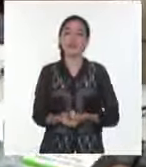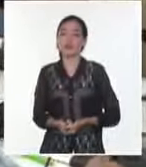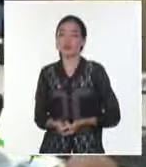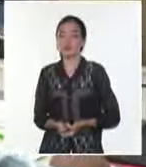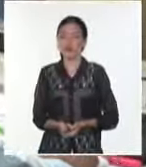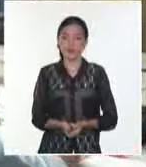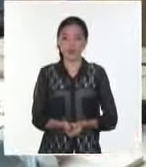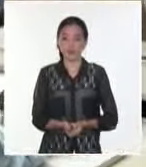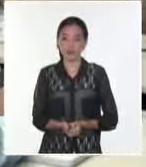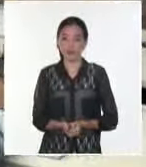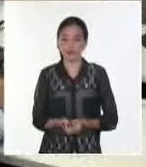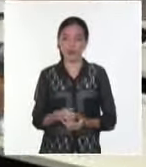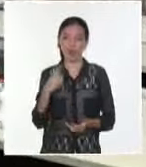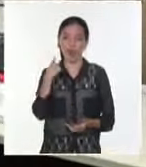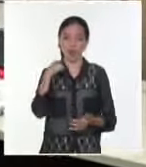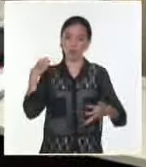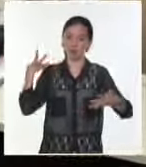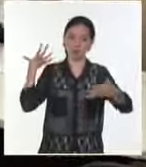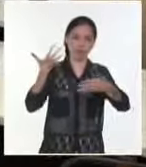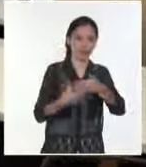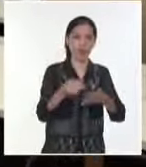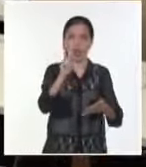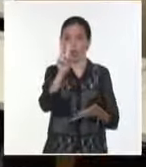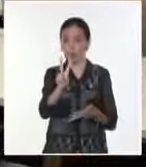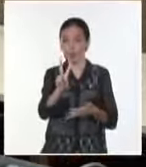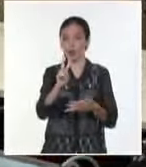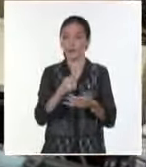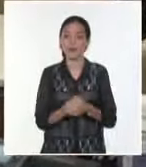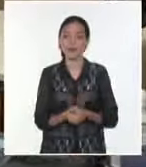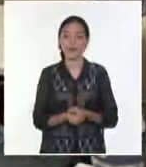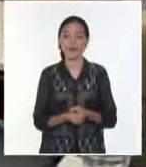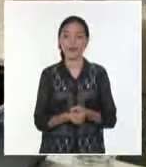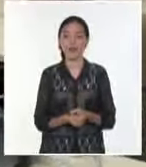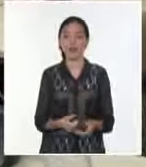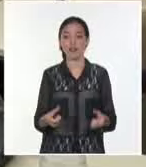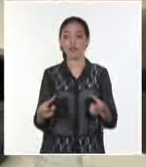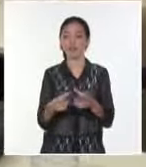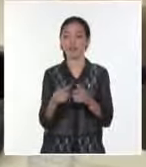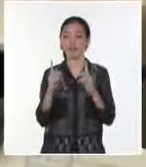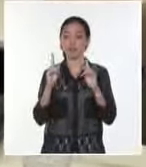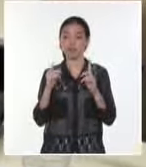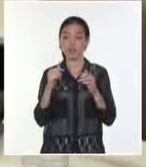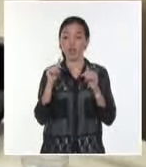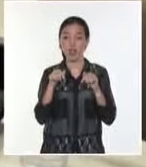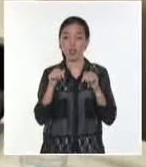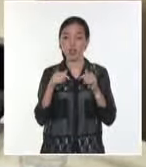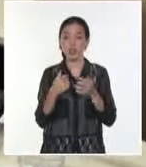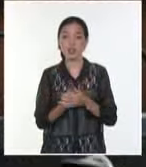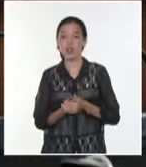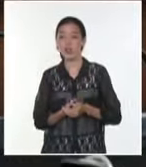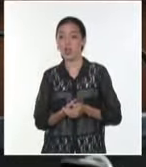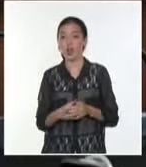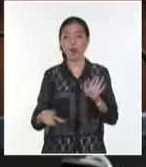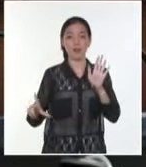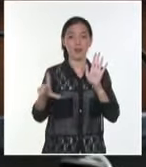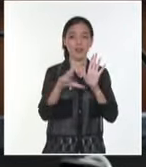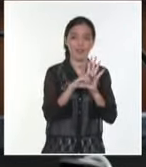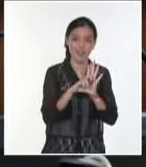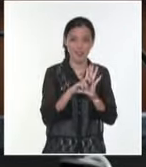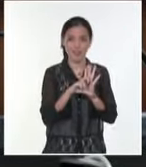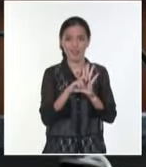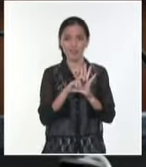Dos años han transcurrido desde que la Asamblea Nacional del Poder Popular aprobara la Ley de Seguridad Alimentaria y Educación Nutricional,